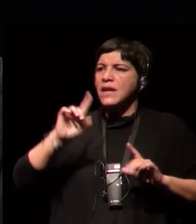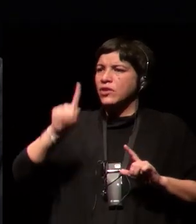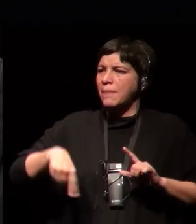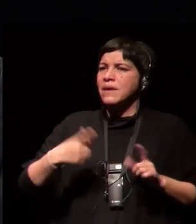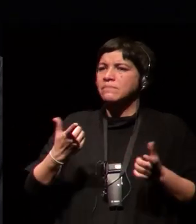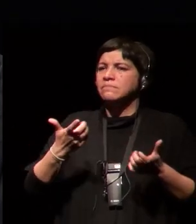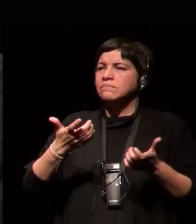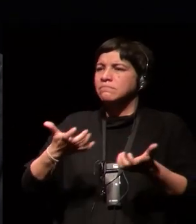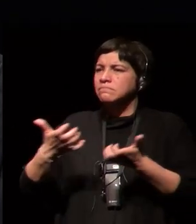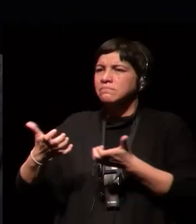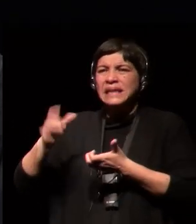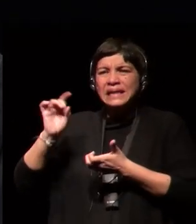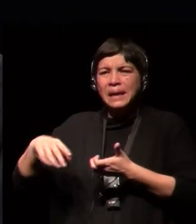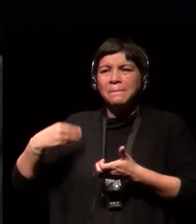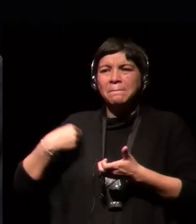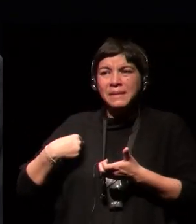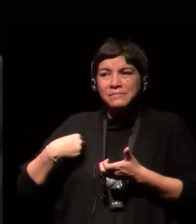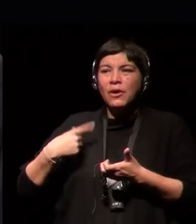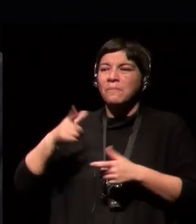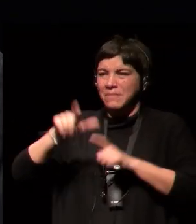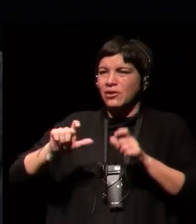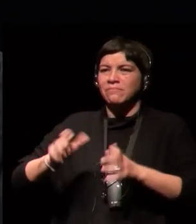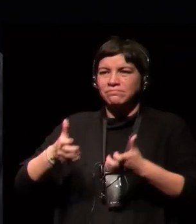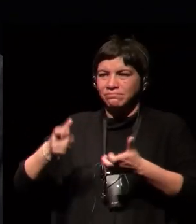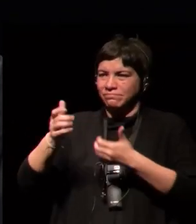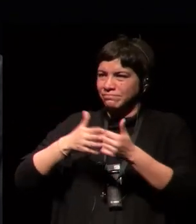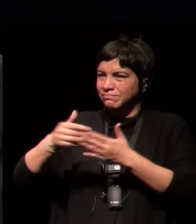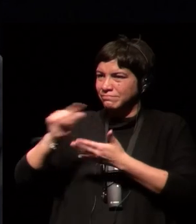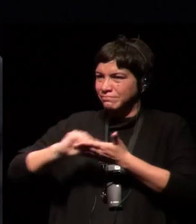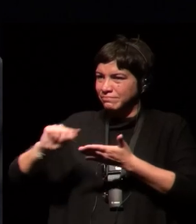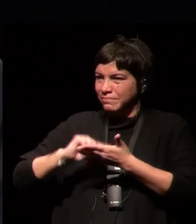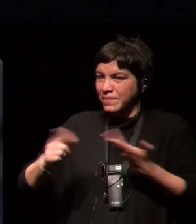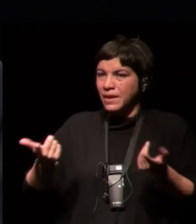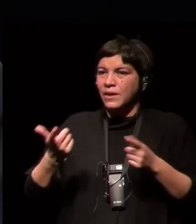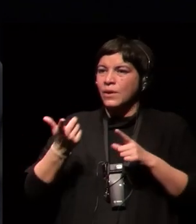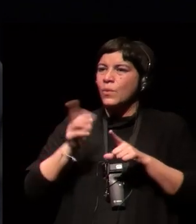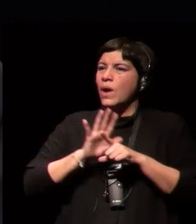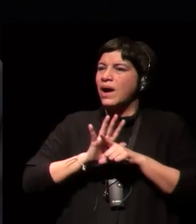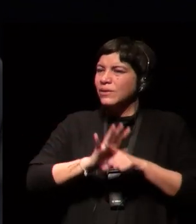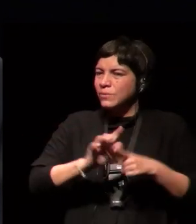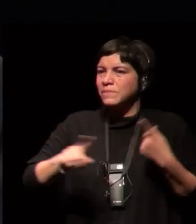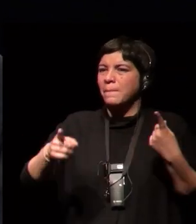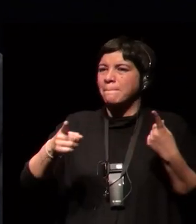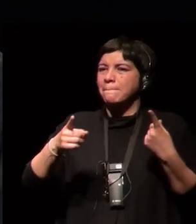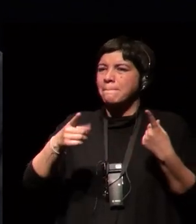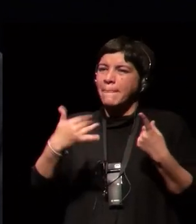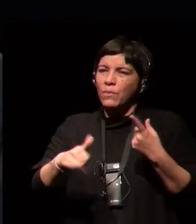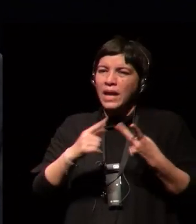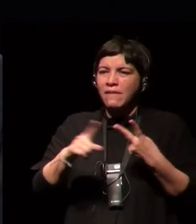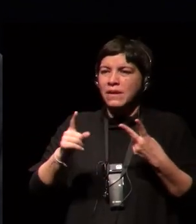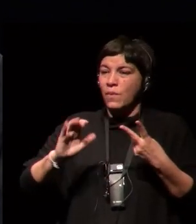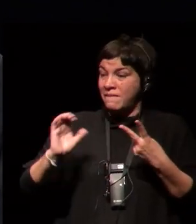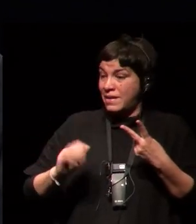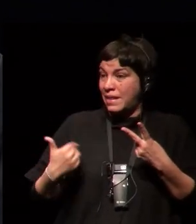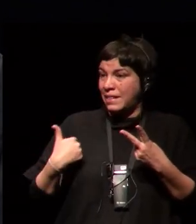la historia. Excluyen a los vencidos, a los vulnerables, a los recién llegados, a los pobres, a los sin